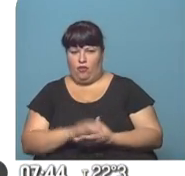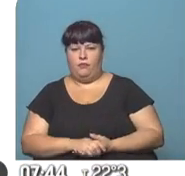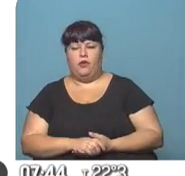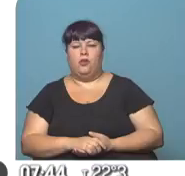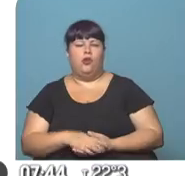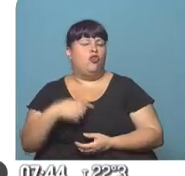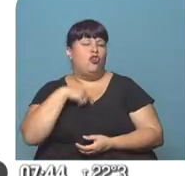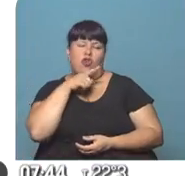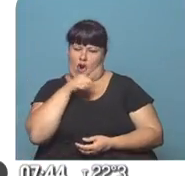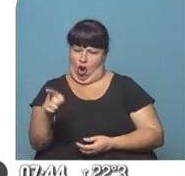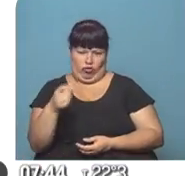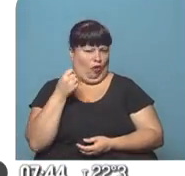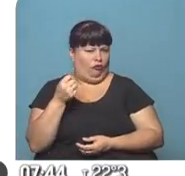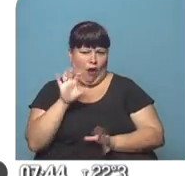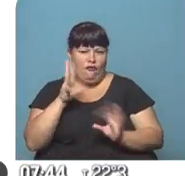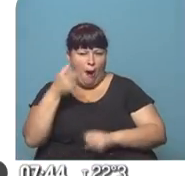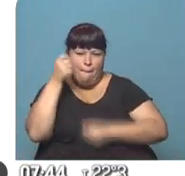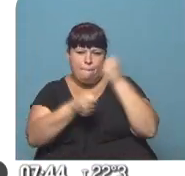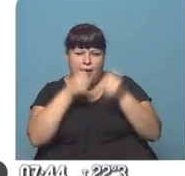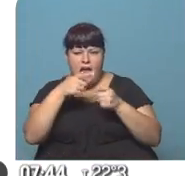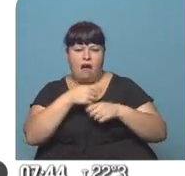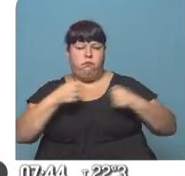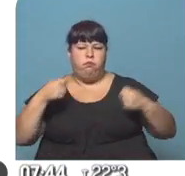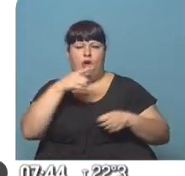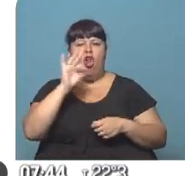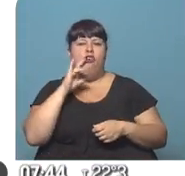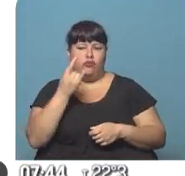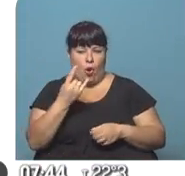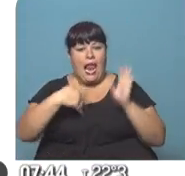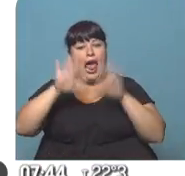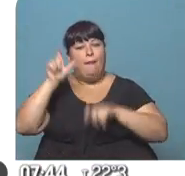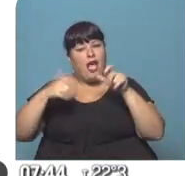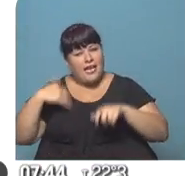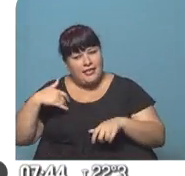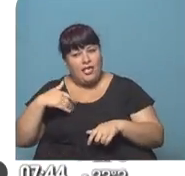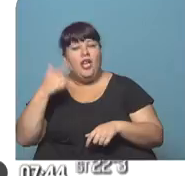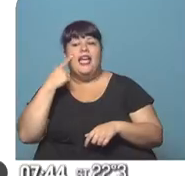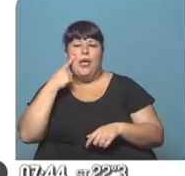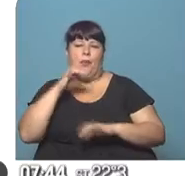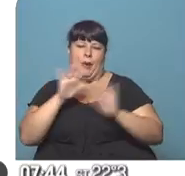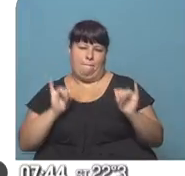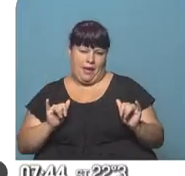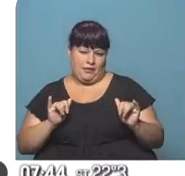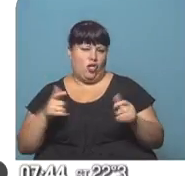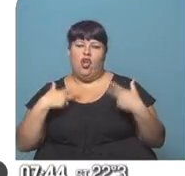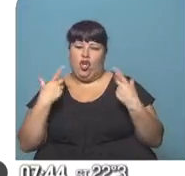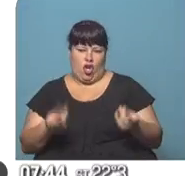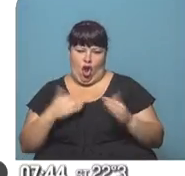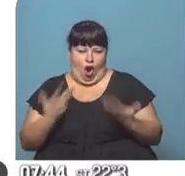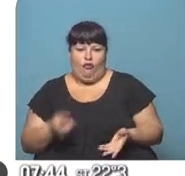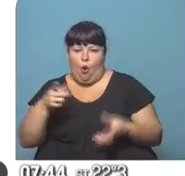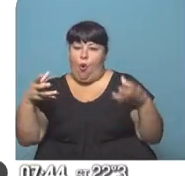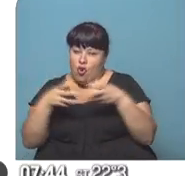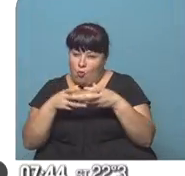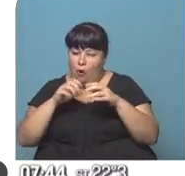mensaje: repudio profundamente la agresión que sufrió Martín Lustó. La mayoría de los argentinos elegimos vivir en paz y no vamos a